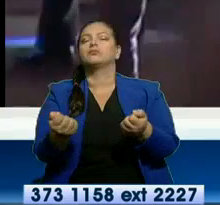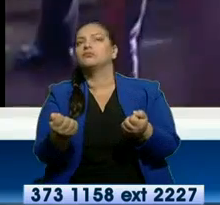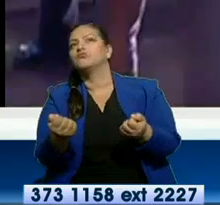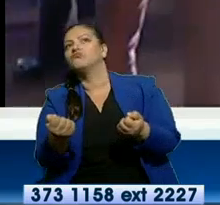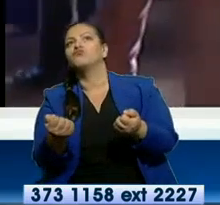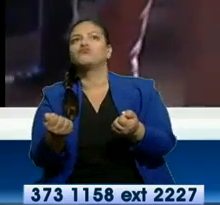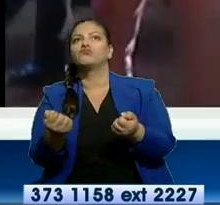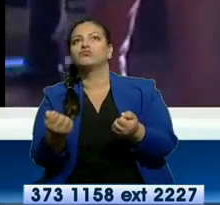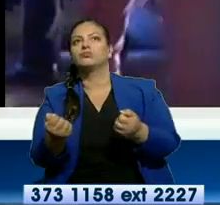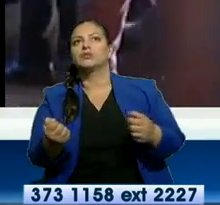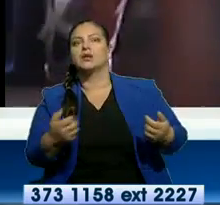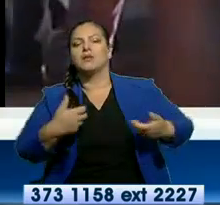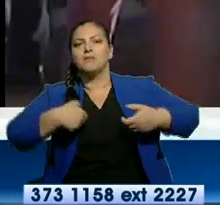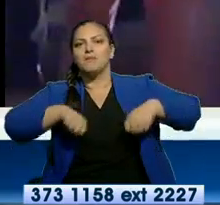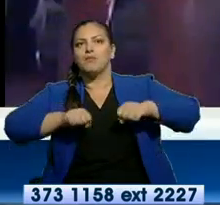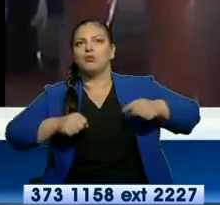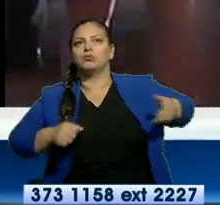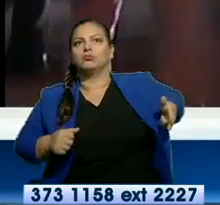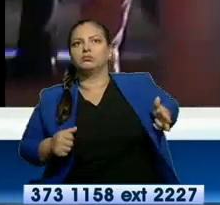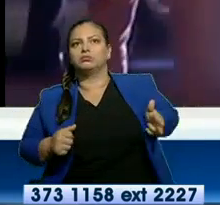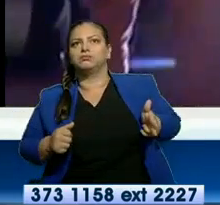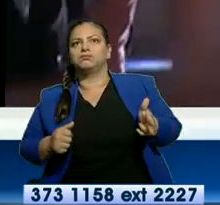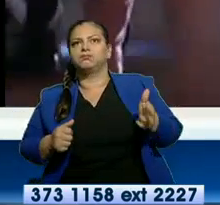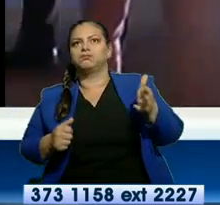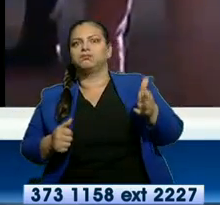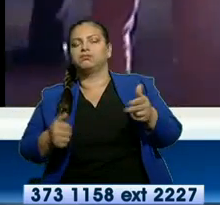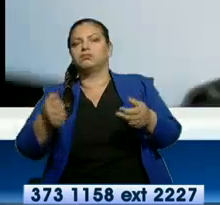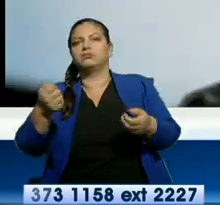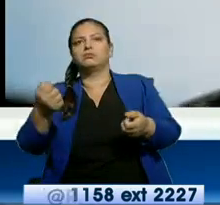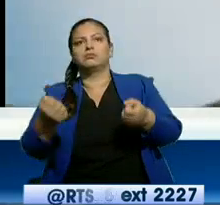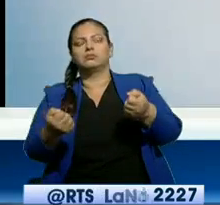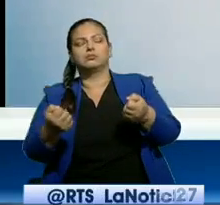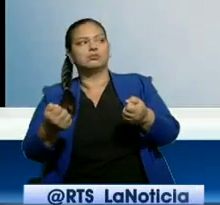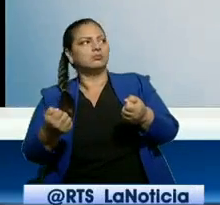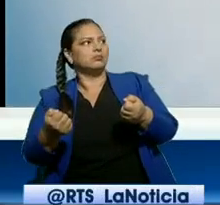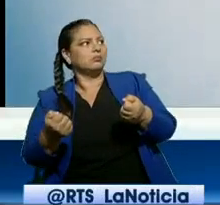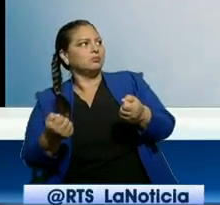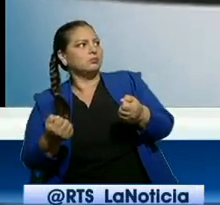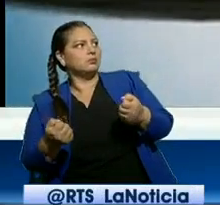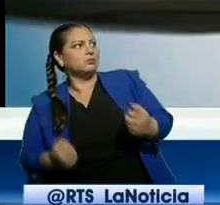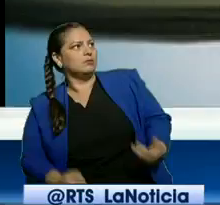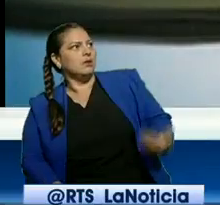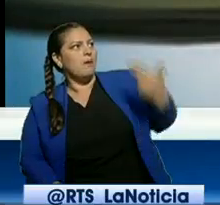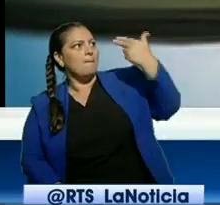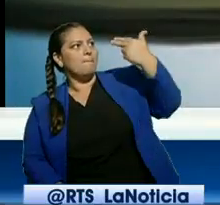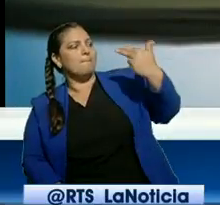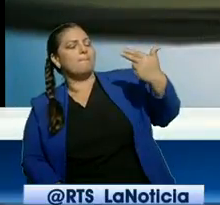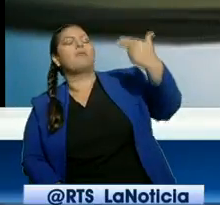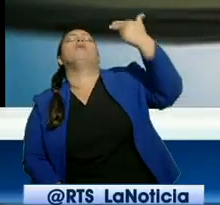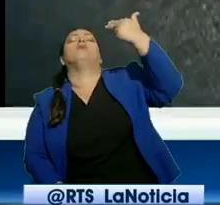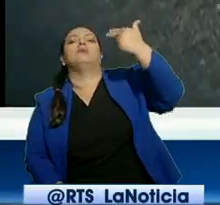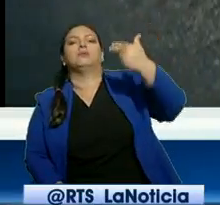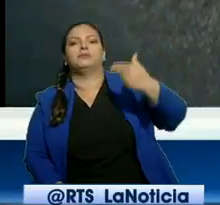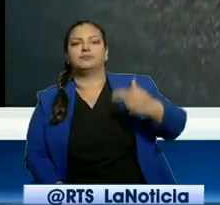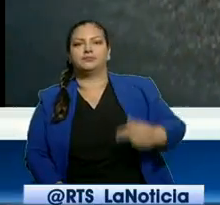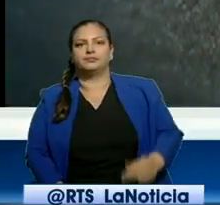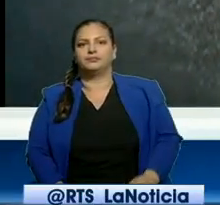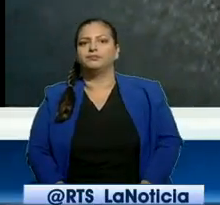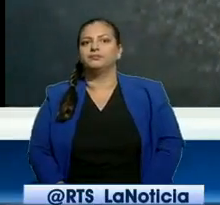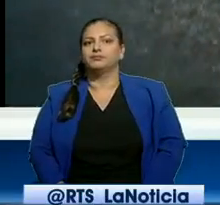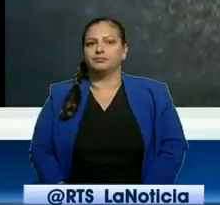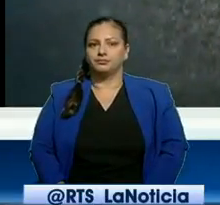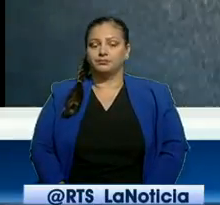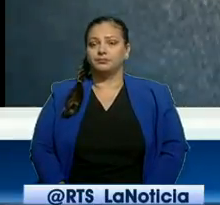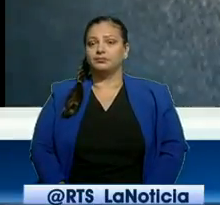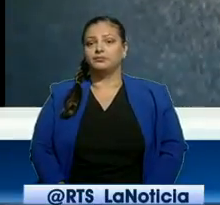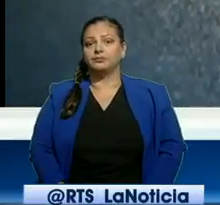a verde cuando aparecieron dos sujetos en una motocicleta. Uno de ellos abrió fuego provocándole graves heridas. Él intentó